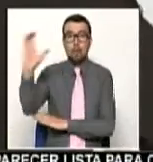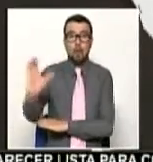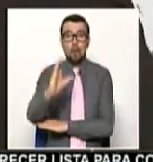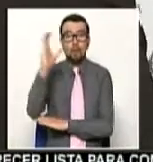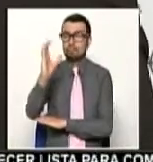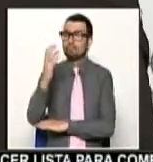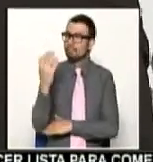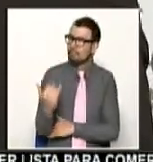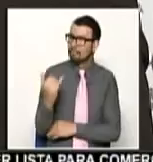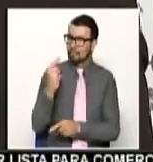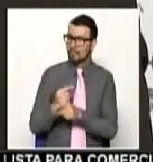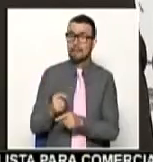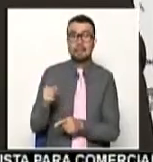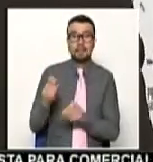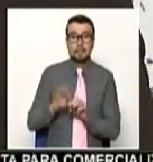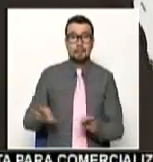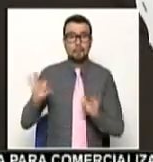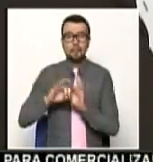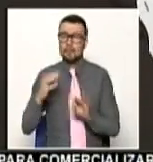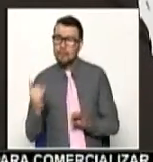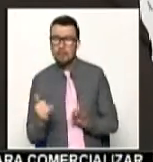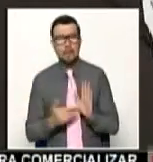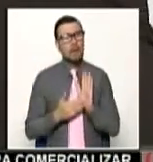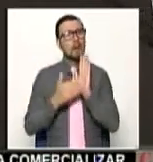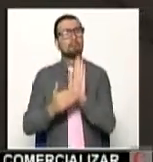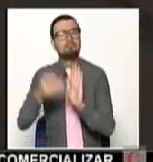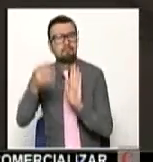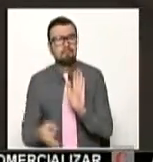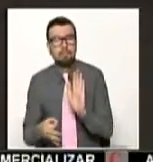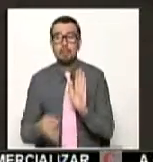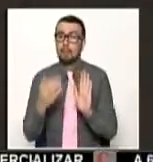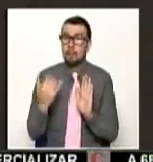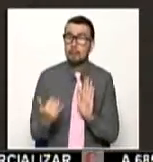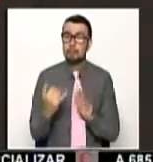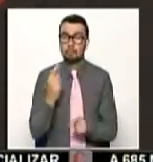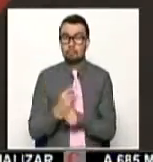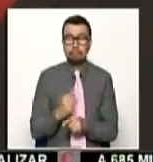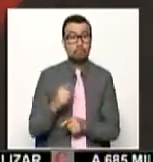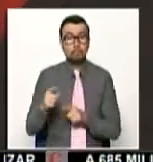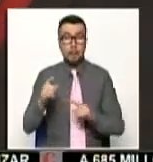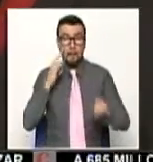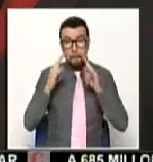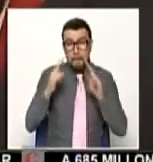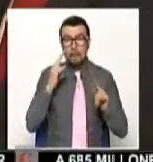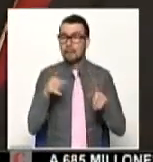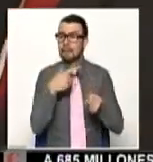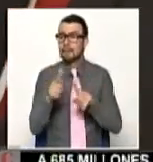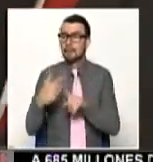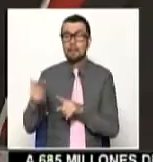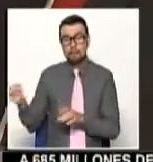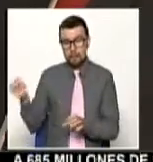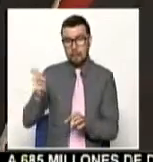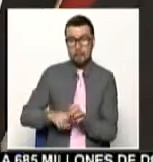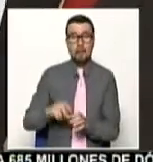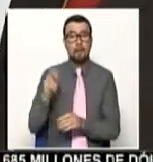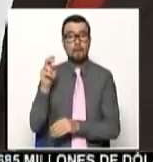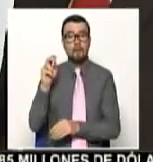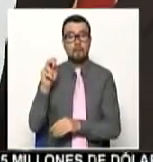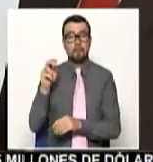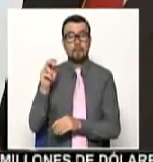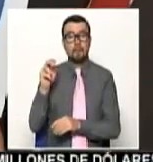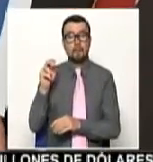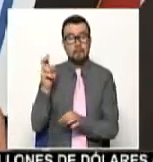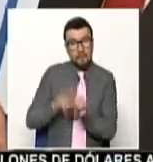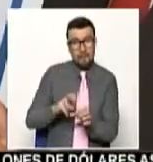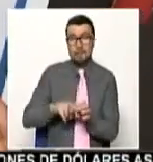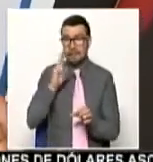Es una posición muy importante frente a la cual toman partido los personeros y personeras adscritos a la Federación Nacional de Personerías de